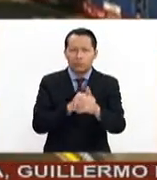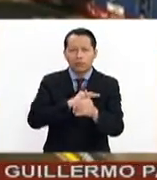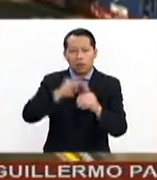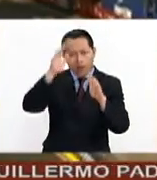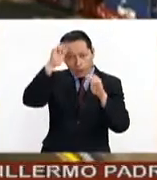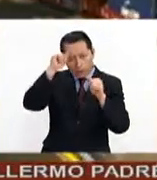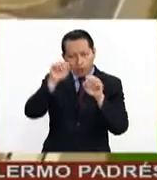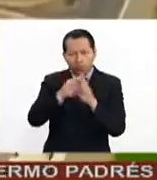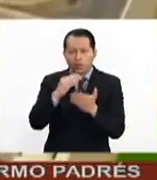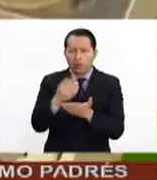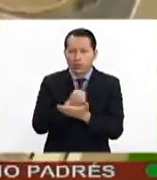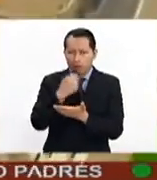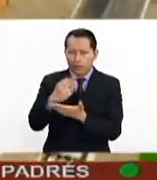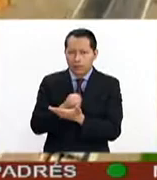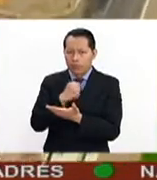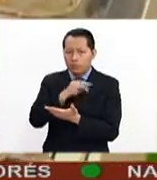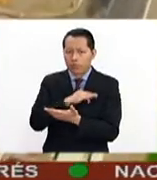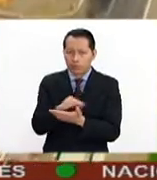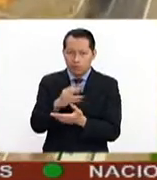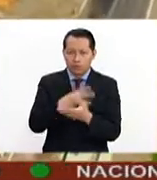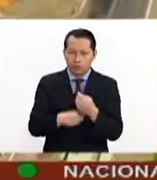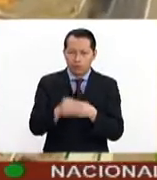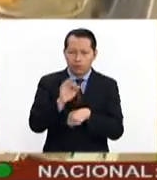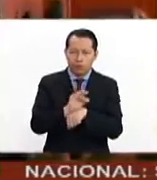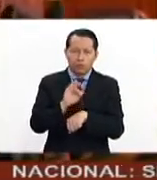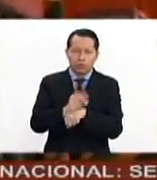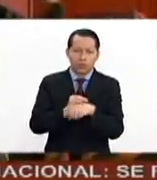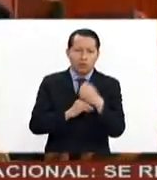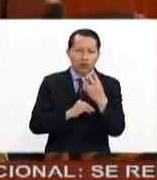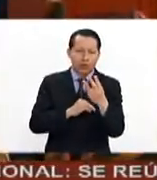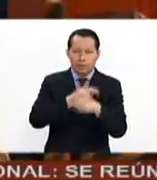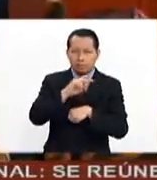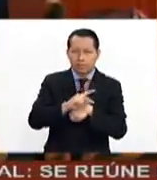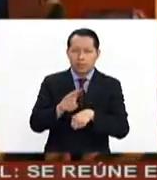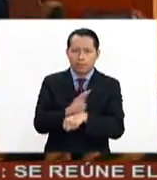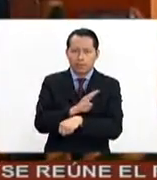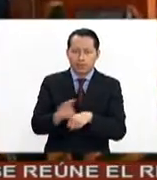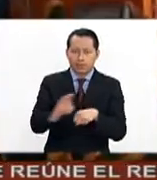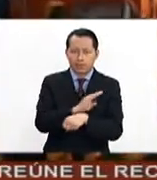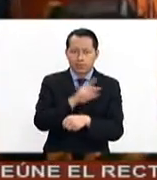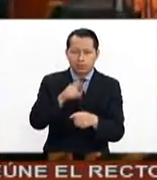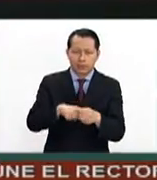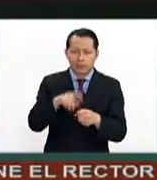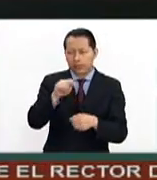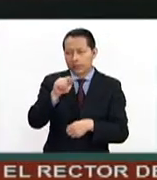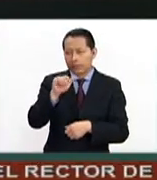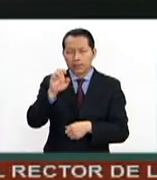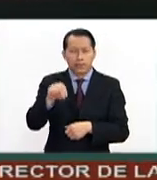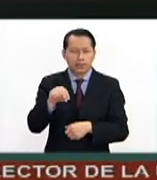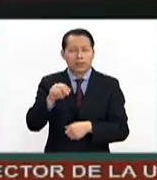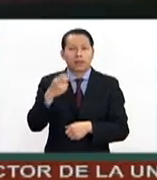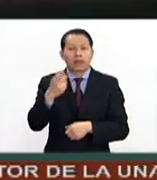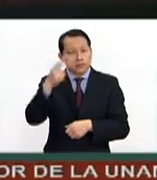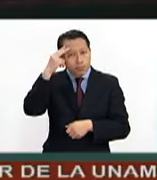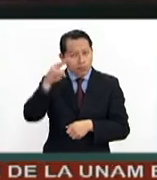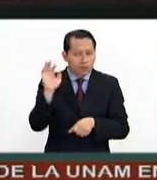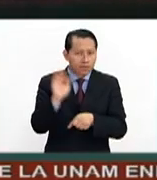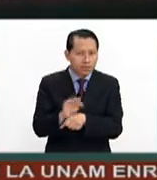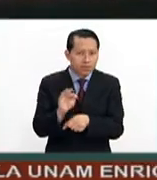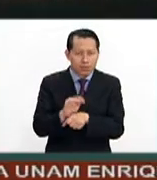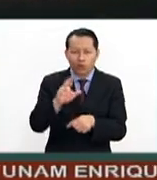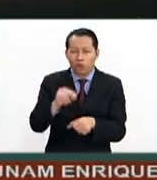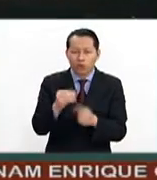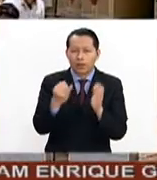acuerdo ganar-ganar que beneficie a los tres países que integran el TLCAN. Por ello, México va a defender que no se